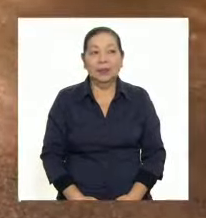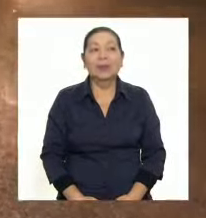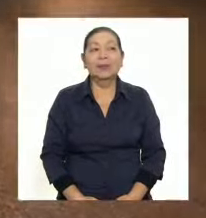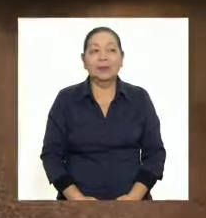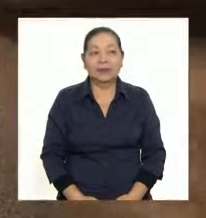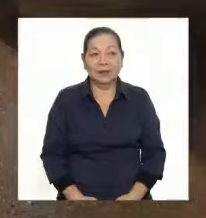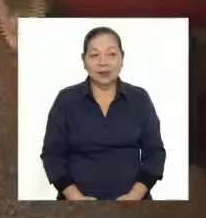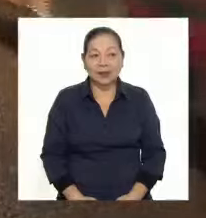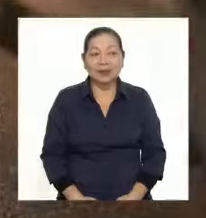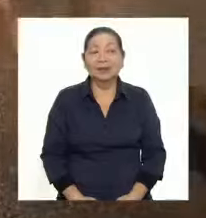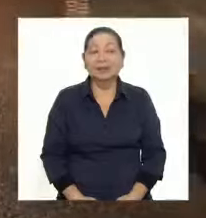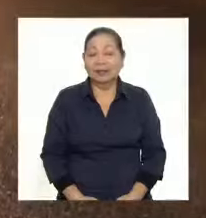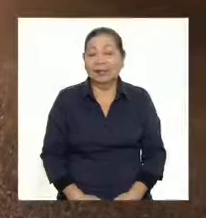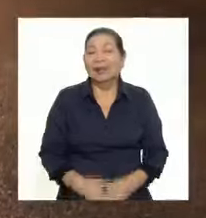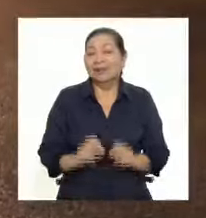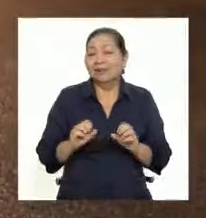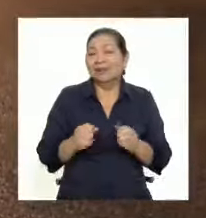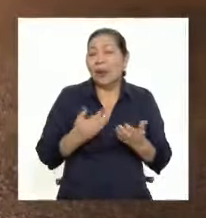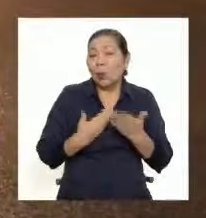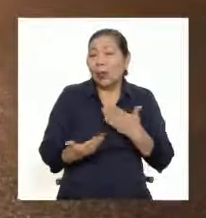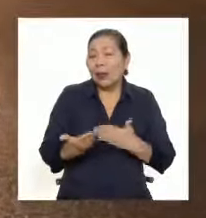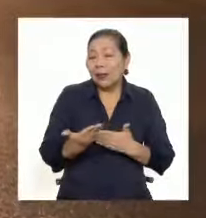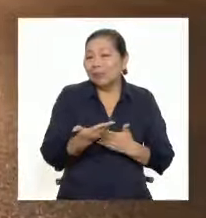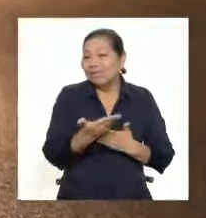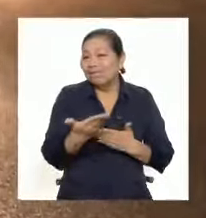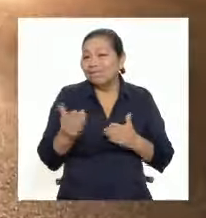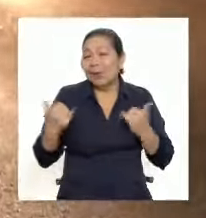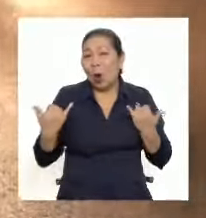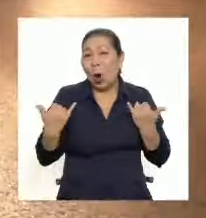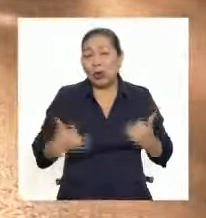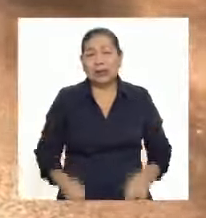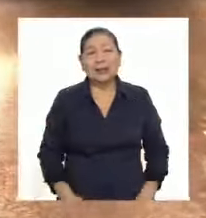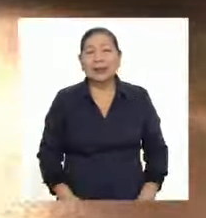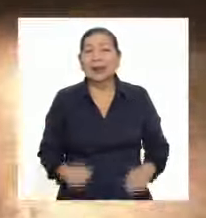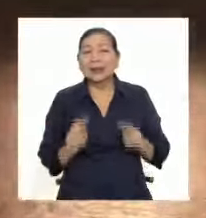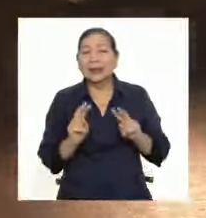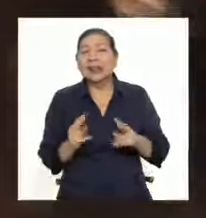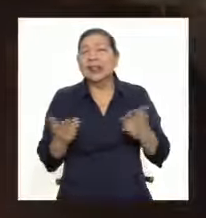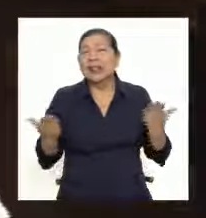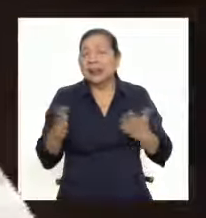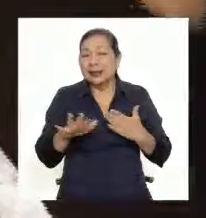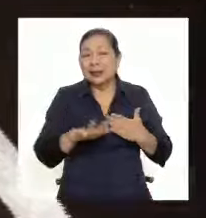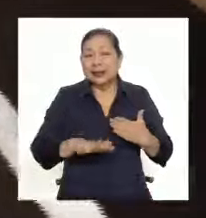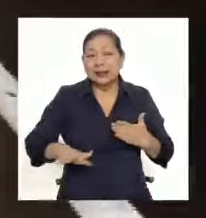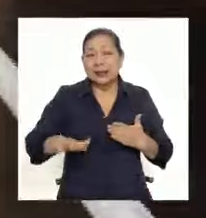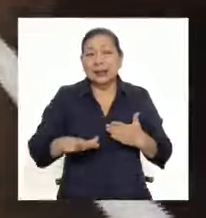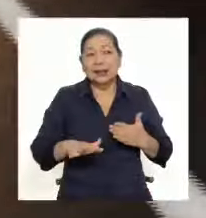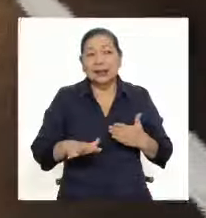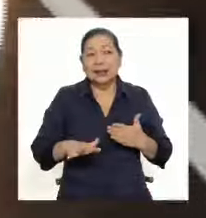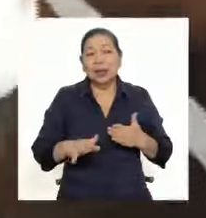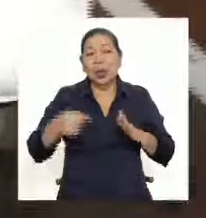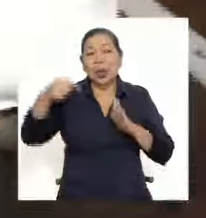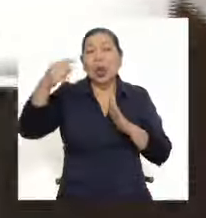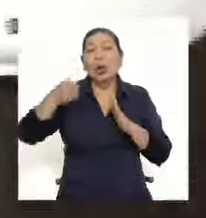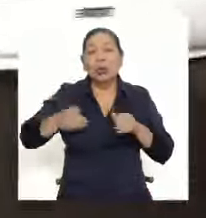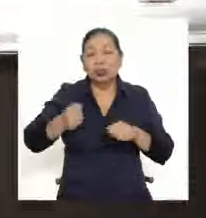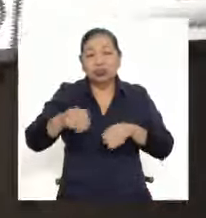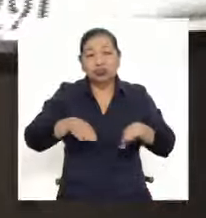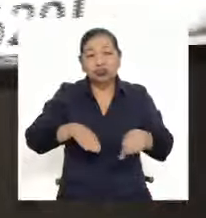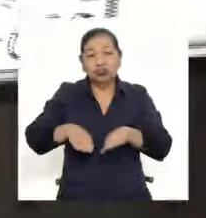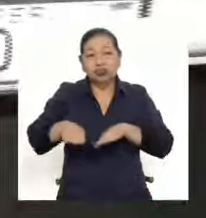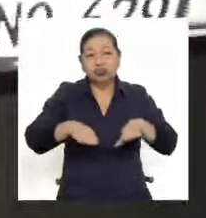Así es, compañeras Romy y María Fernanda, ¿cómo están? Buenos días. Comentarles que a esta hora nosotros hemos llegado hasta la vía Panamericana Sur, a la